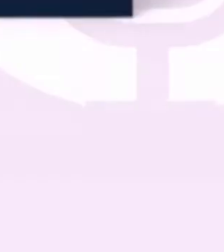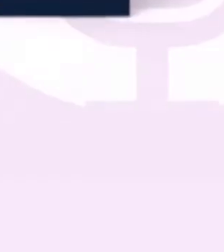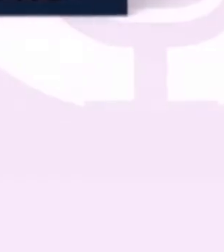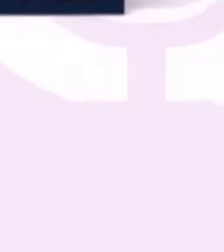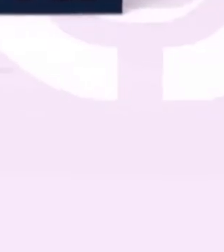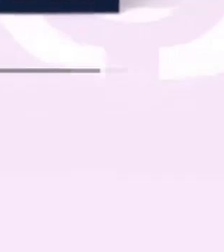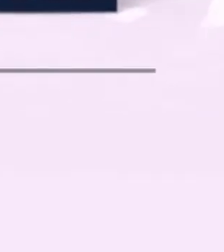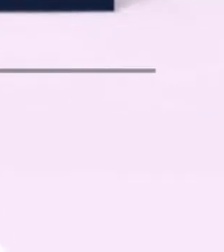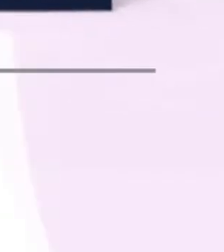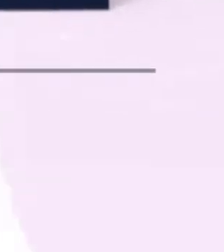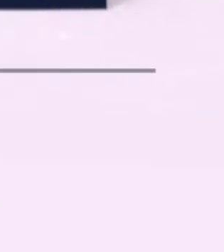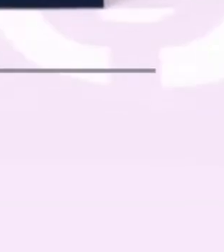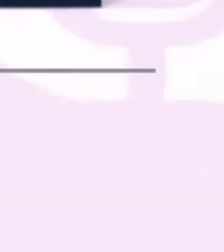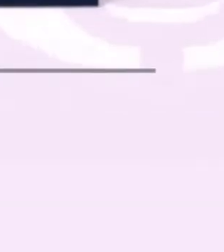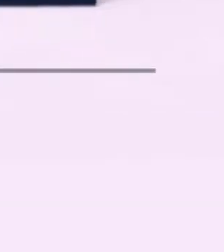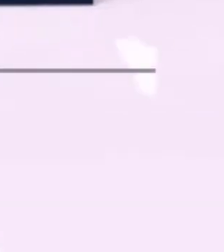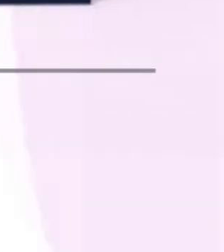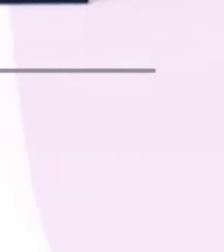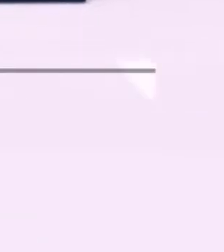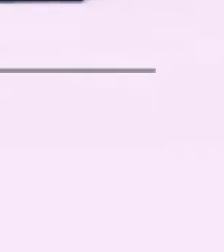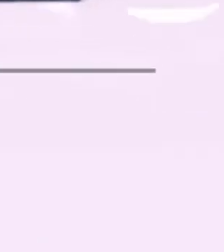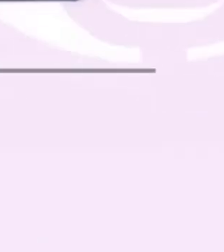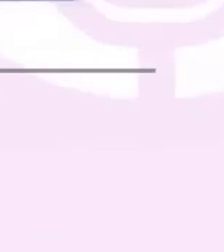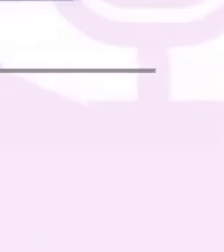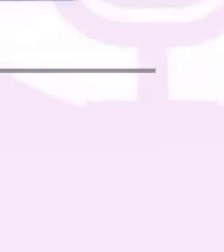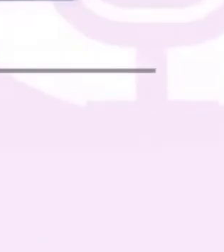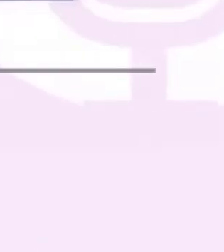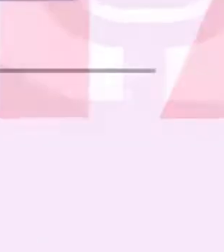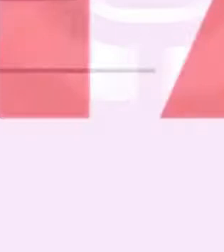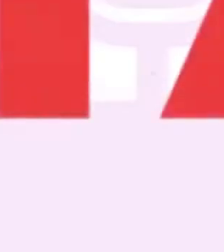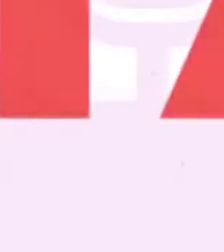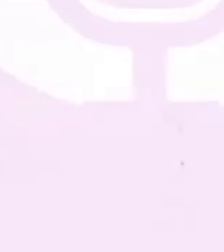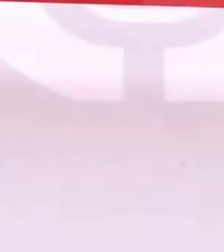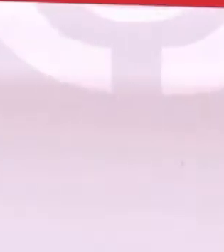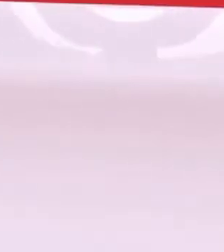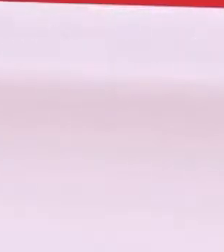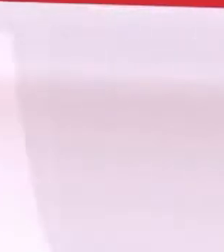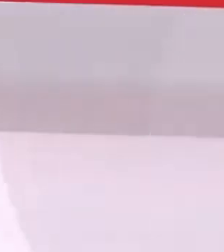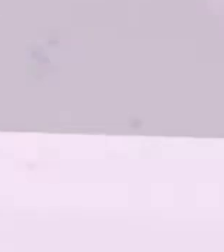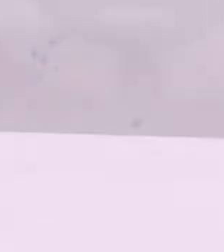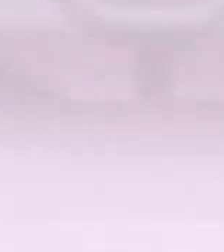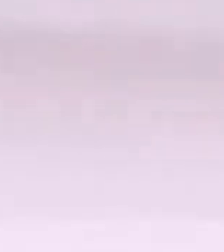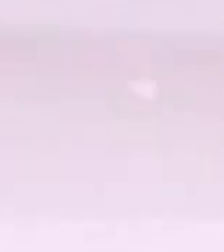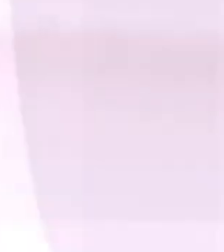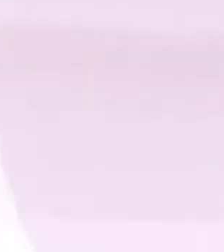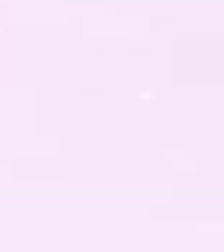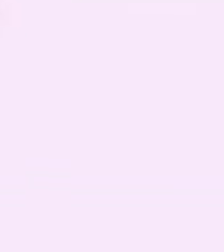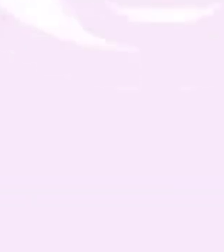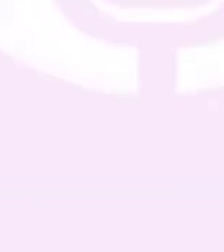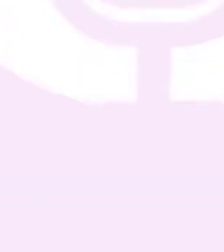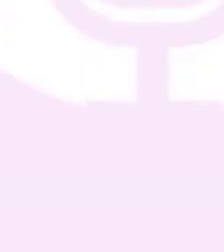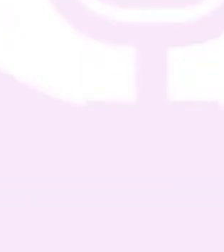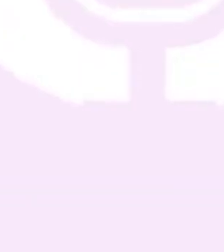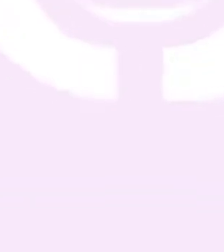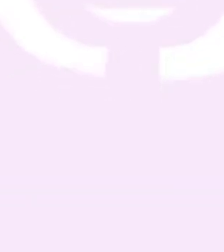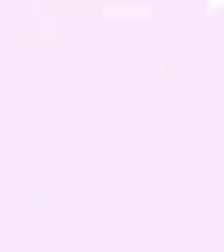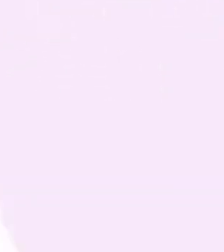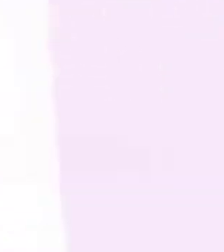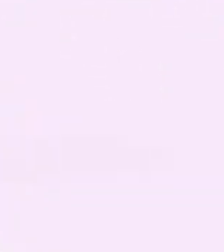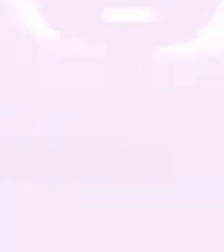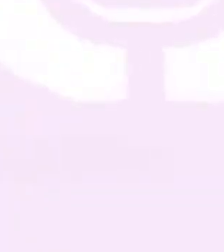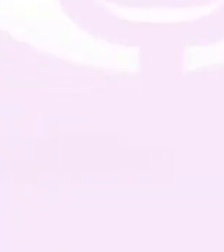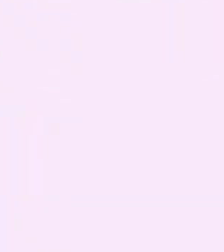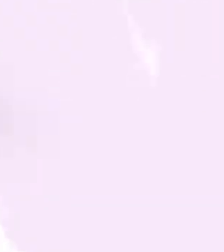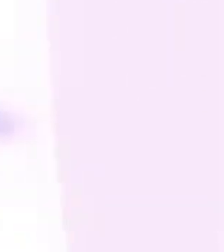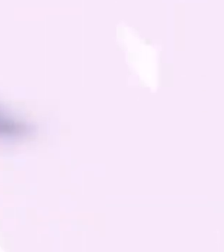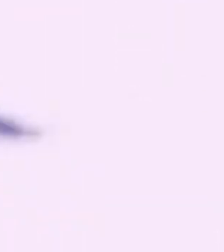Otavalo Informa, un espacio para fortalecer el autoestima, la identidad y la cultura de